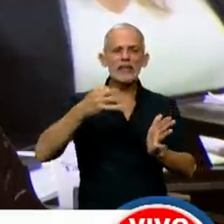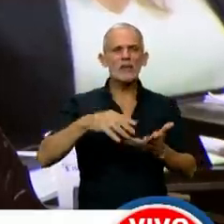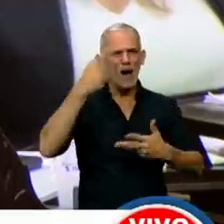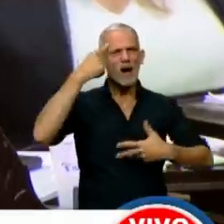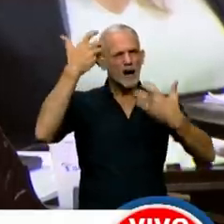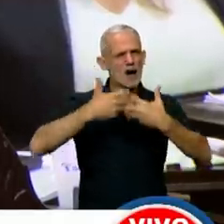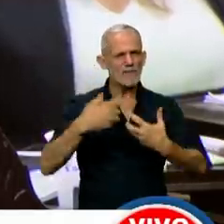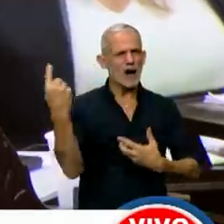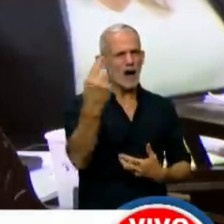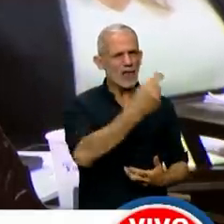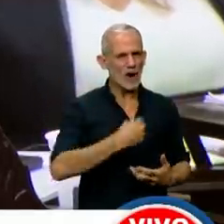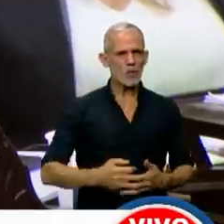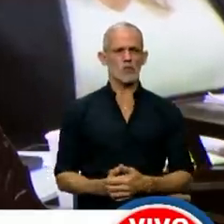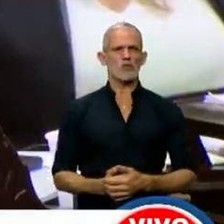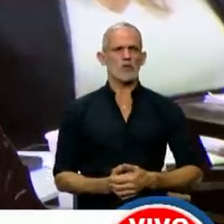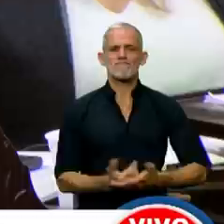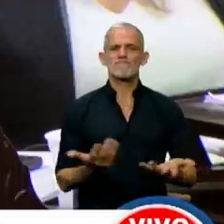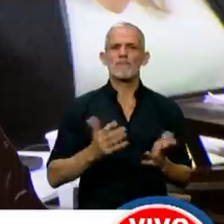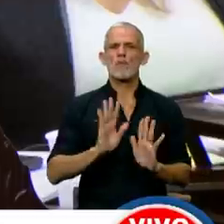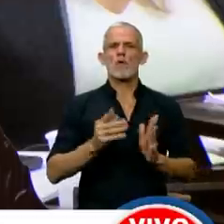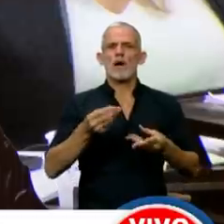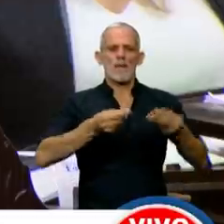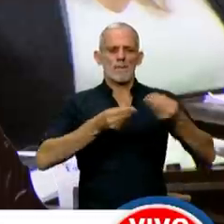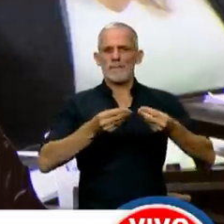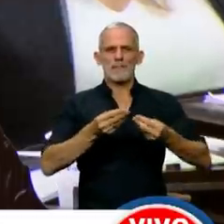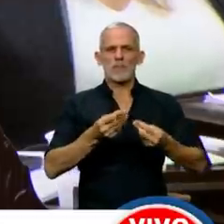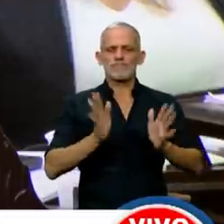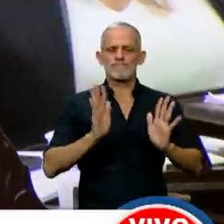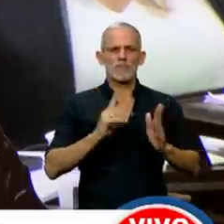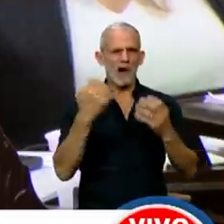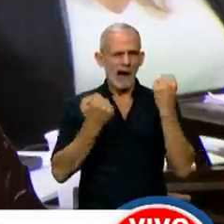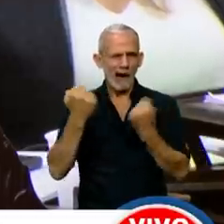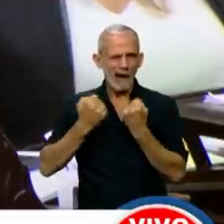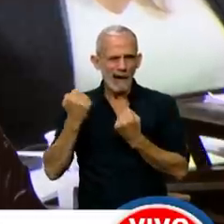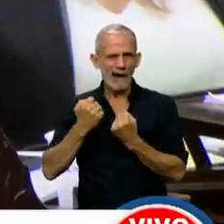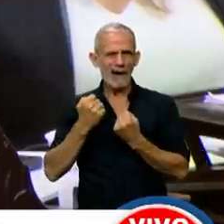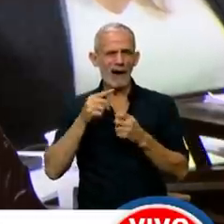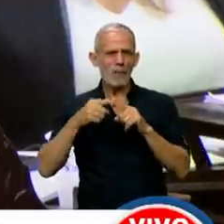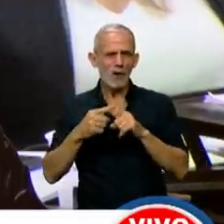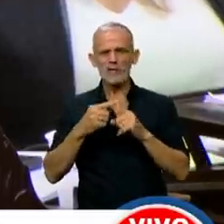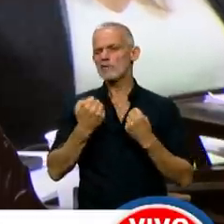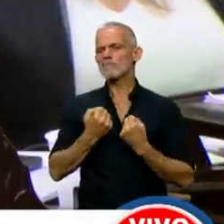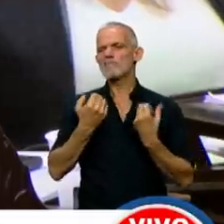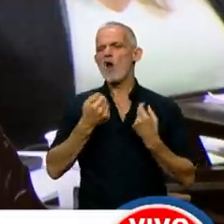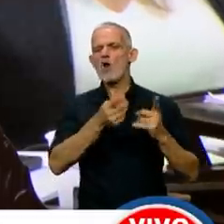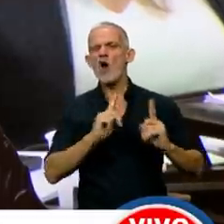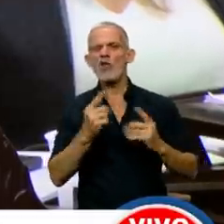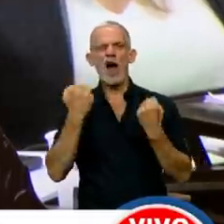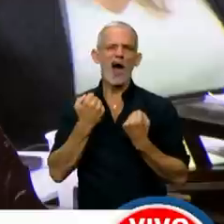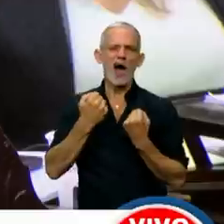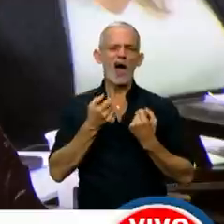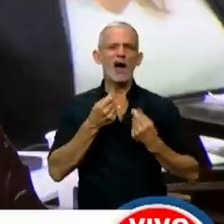a la reflexión no se puede privar por mezquindades políticas privar a la